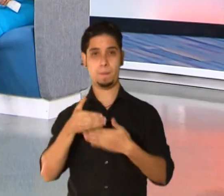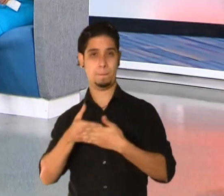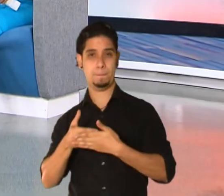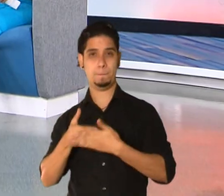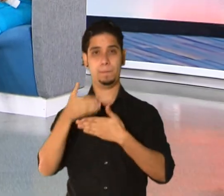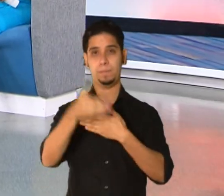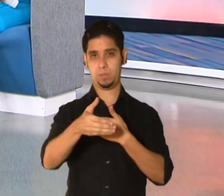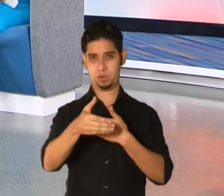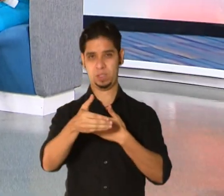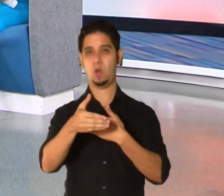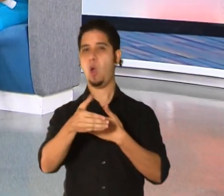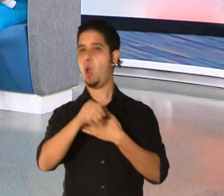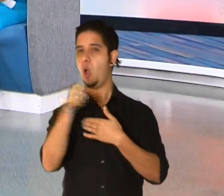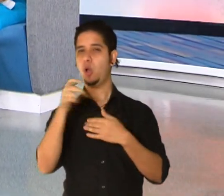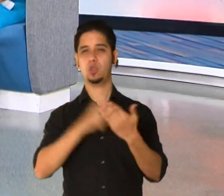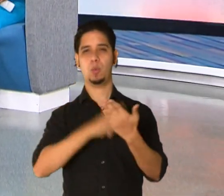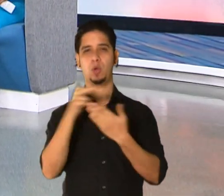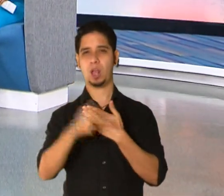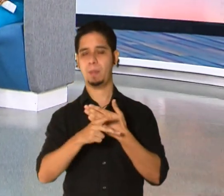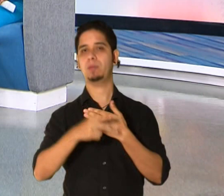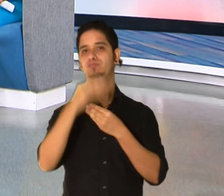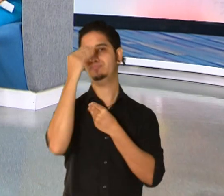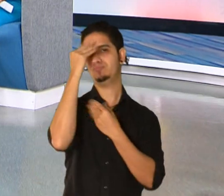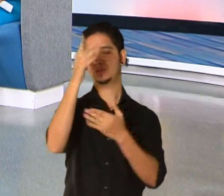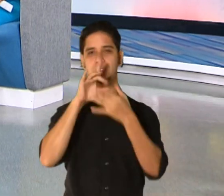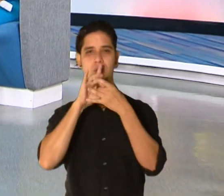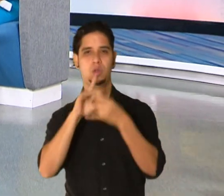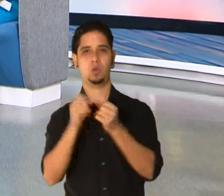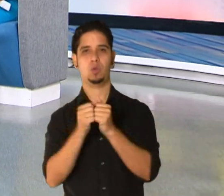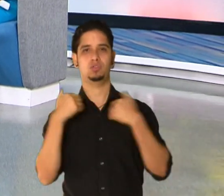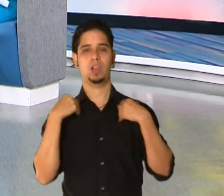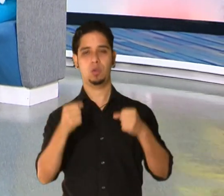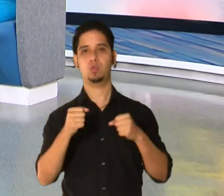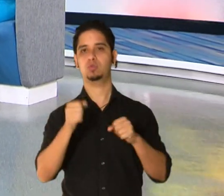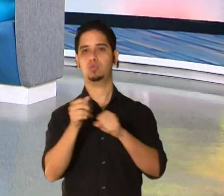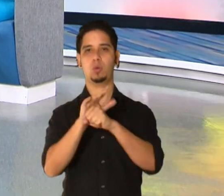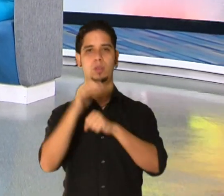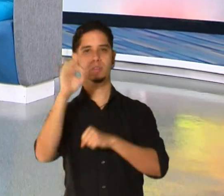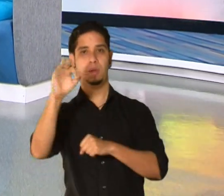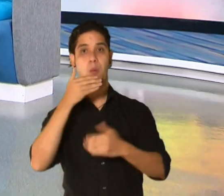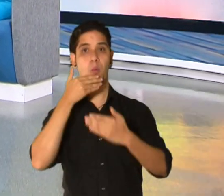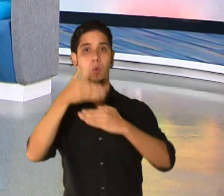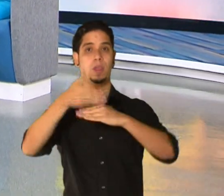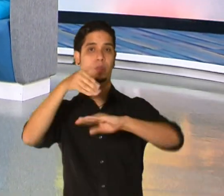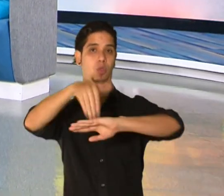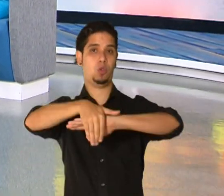edición de otro programa de orientación en salud COVID-19. Buenas noches.